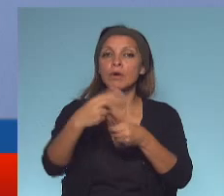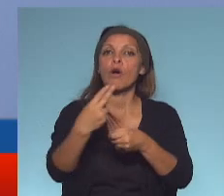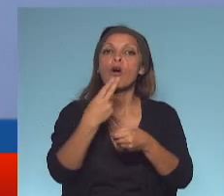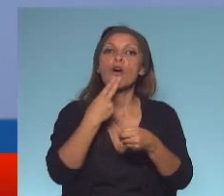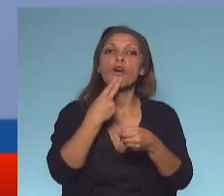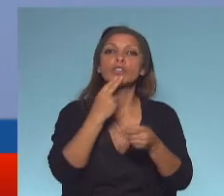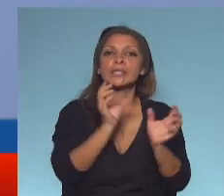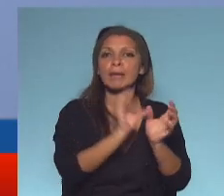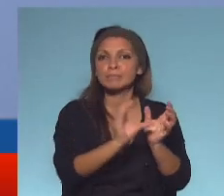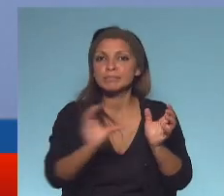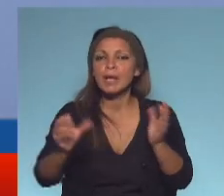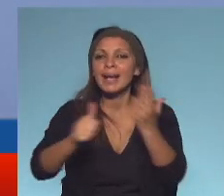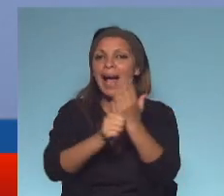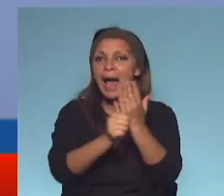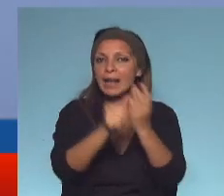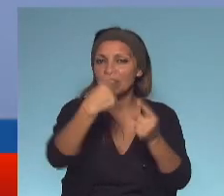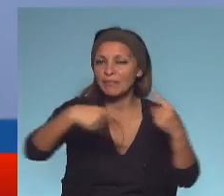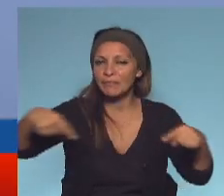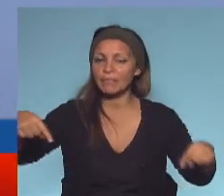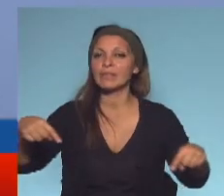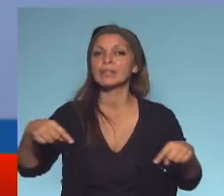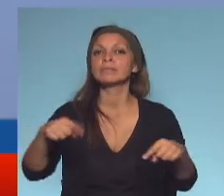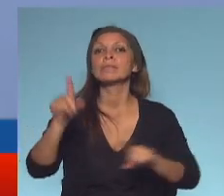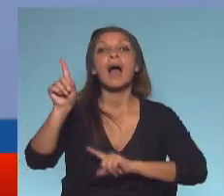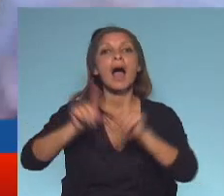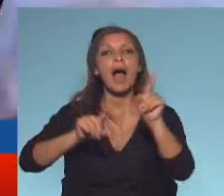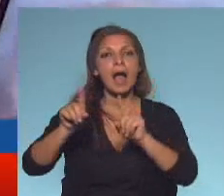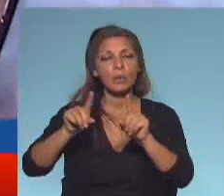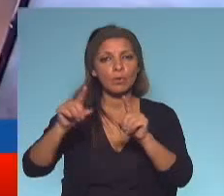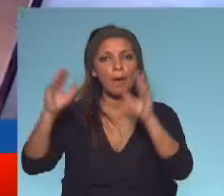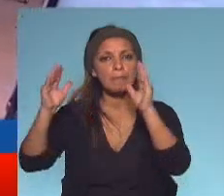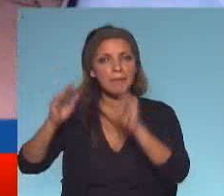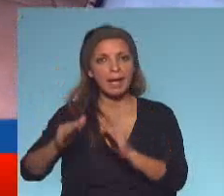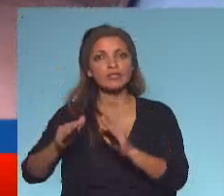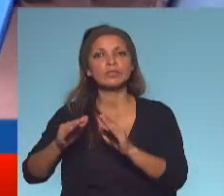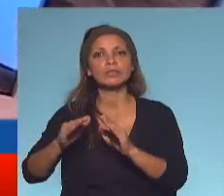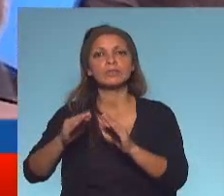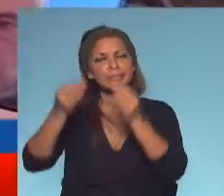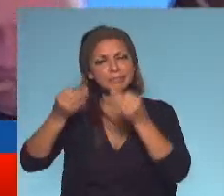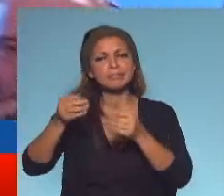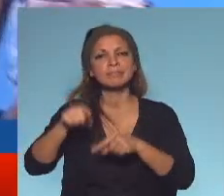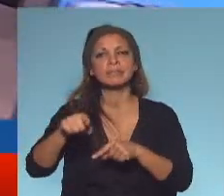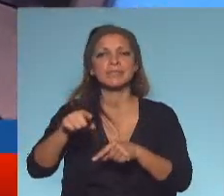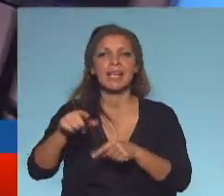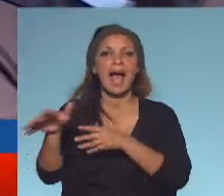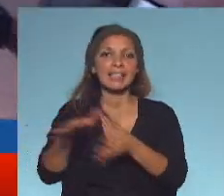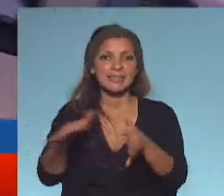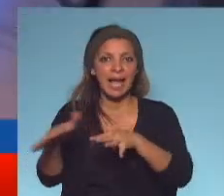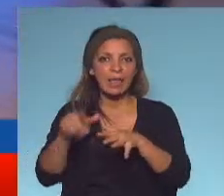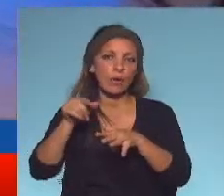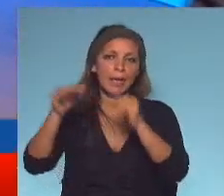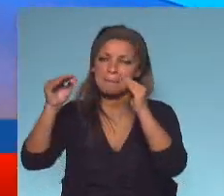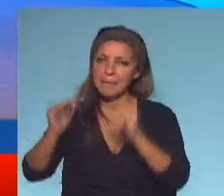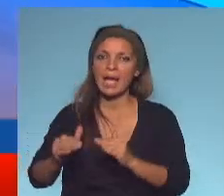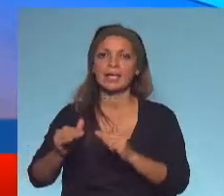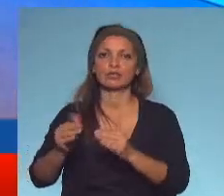carnes a precios accesibles, en algunos casos incluso con reducción de precios, concretamente el caso del asado va a bajar el precio